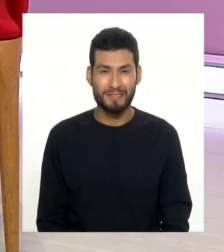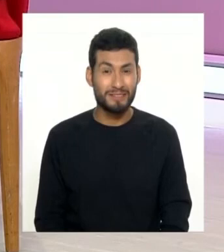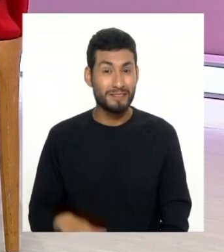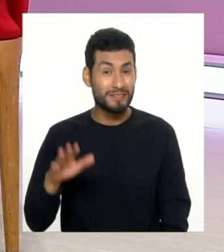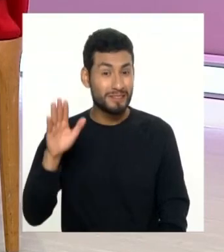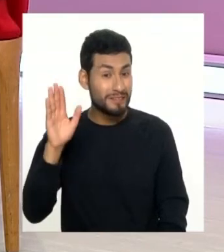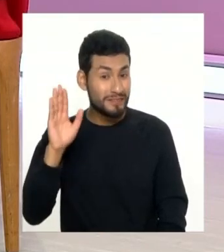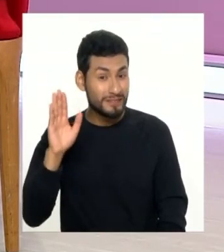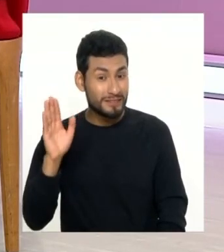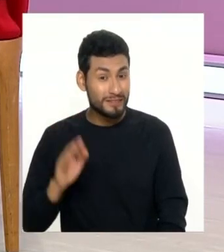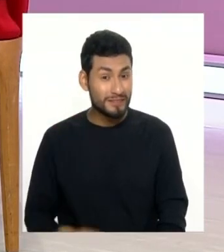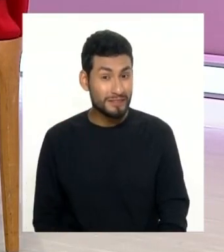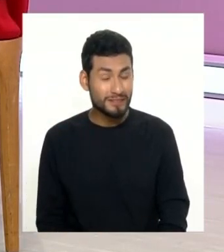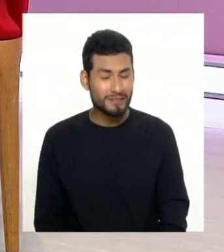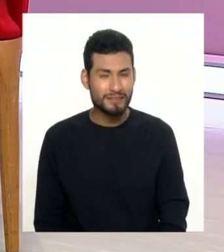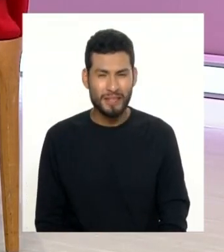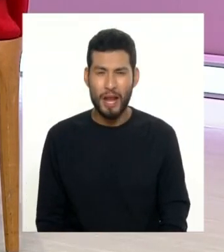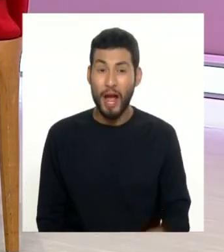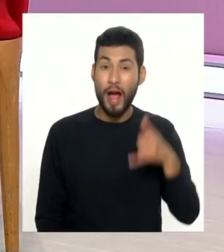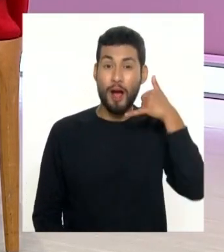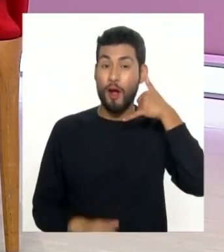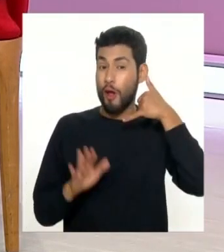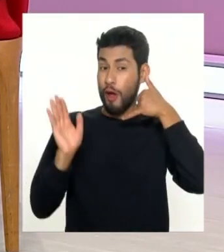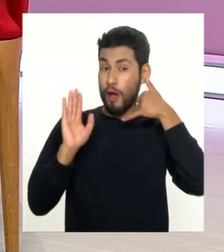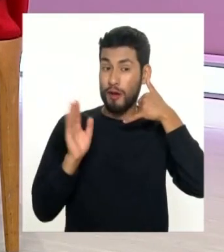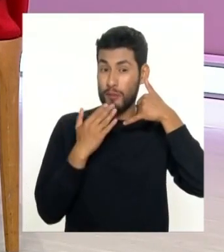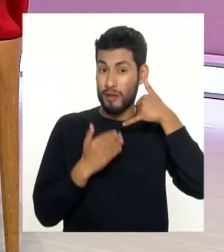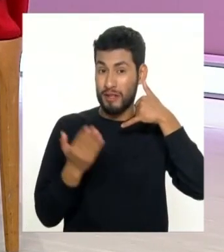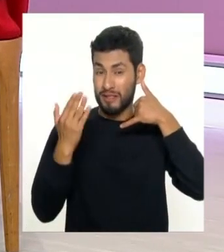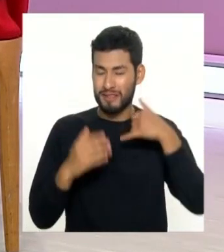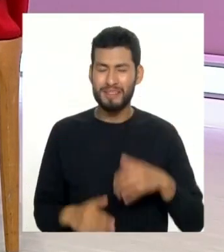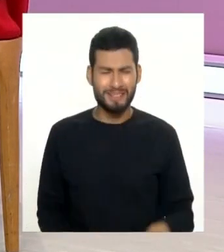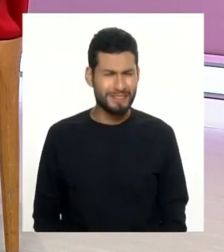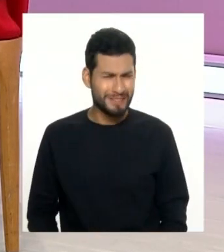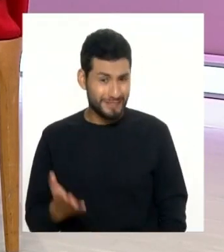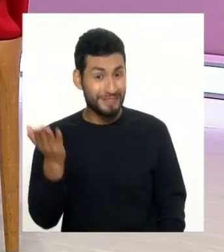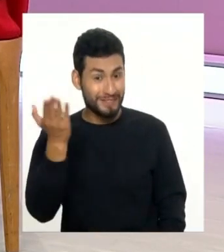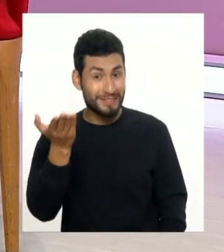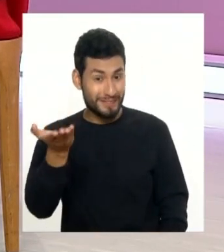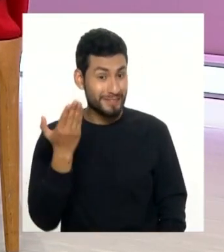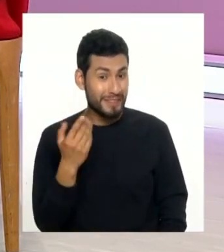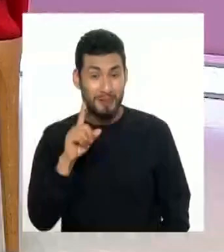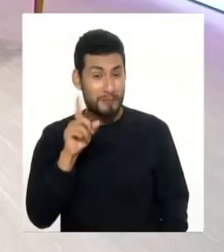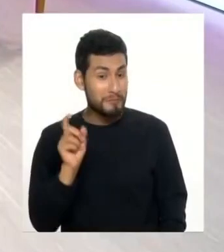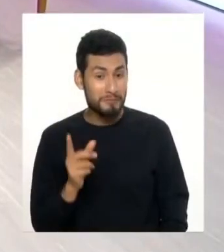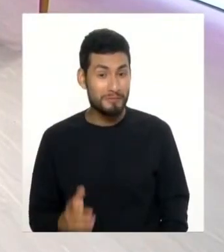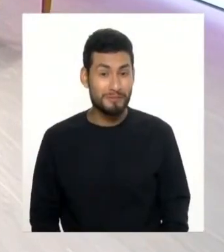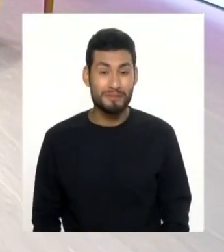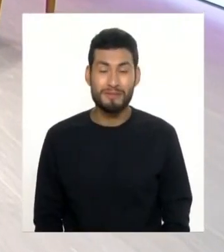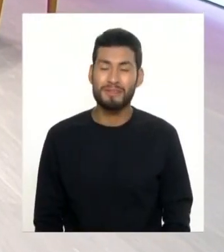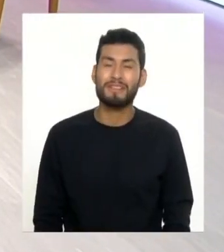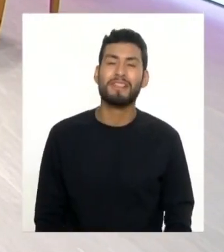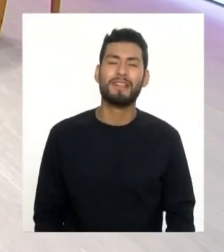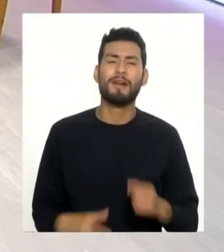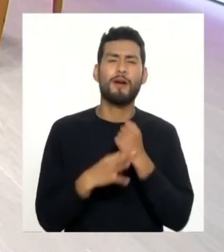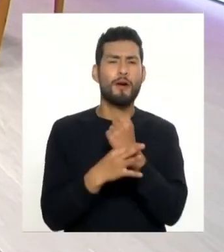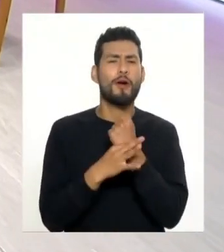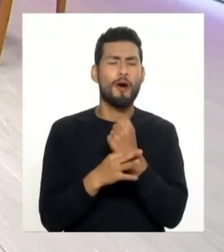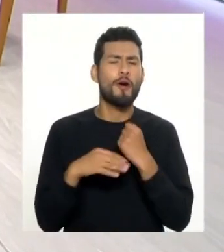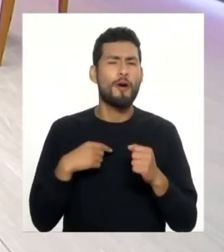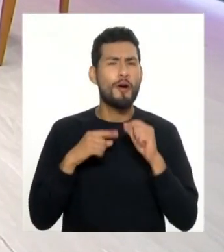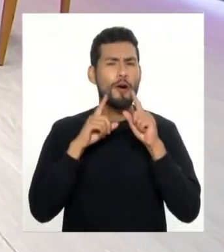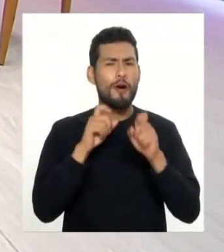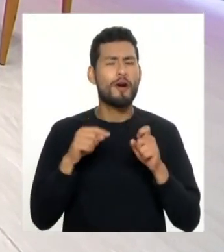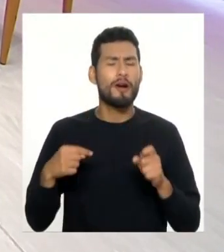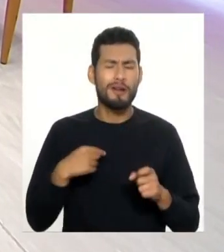Aló. Aló, buenos días. Buenos días, Dora. ¿Cuál es tu consulta? Doctor, mi consulta es lo siguiente. Yo tengo